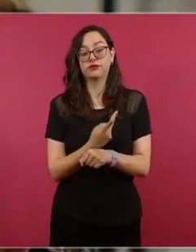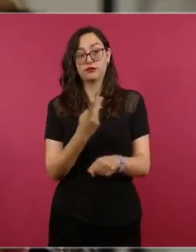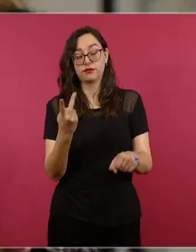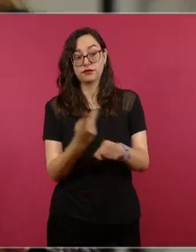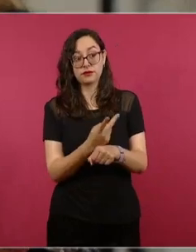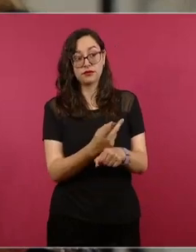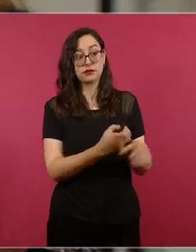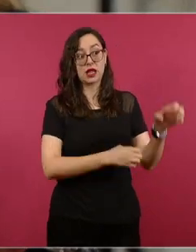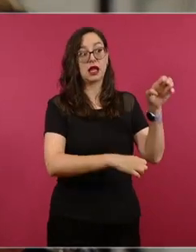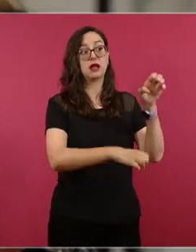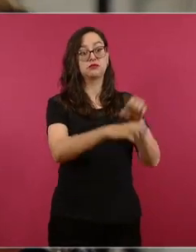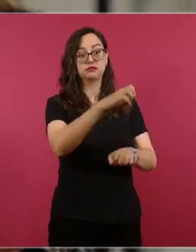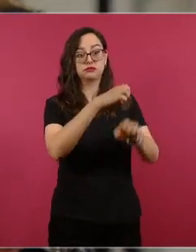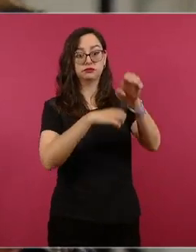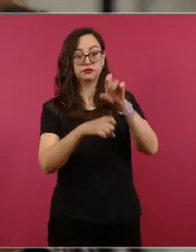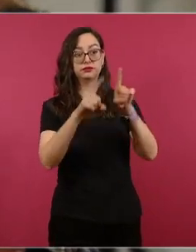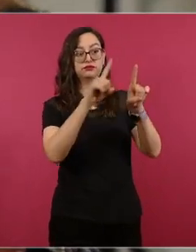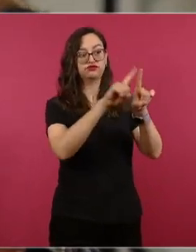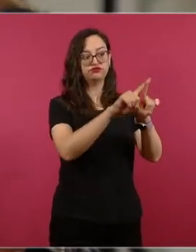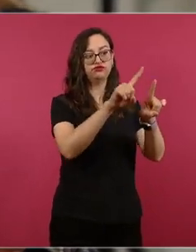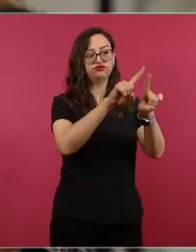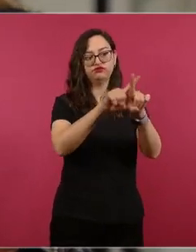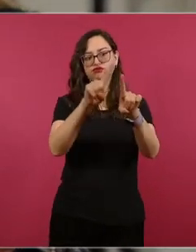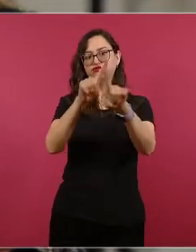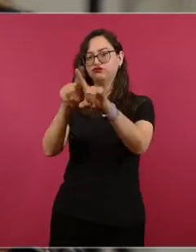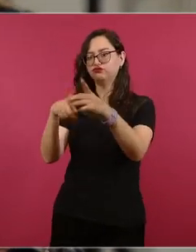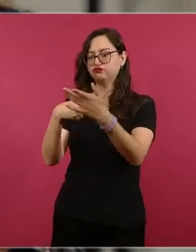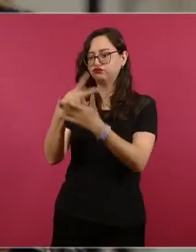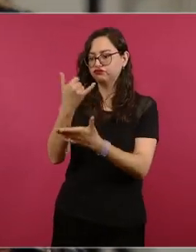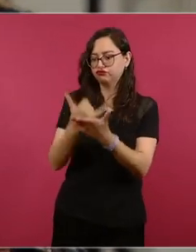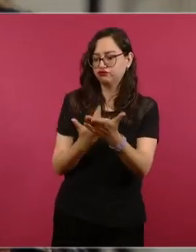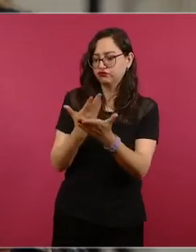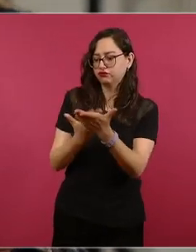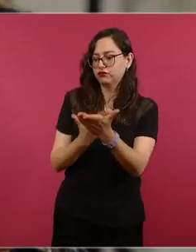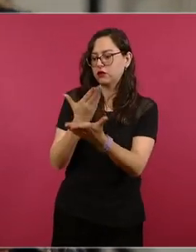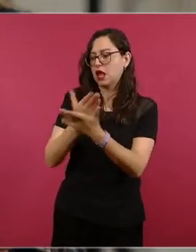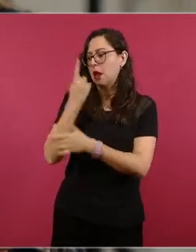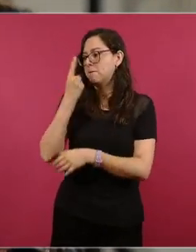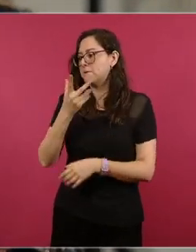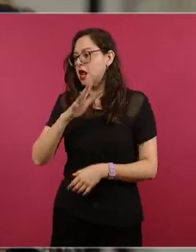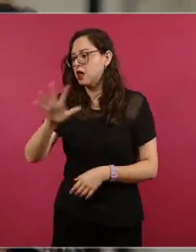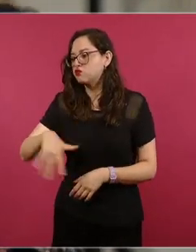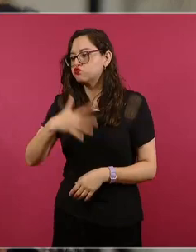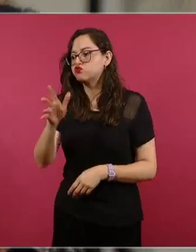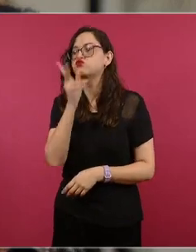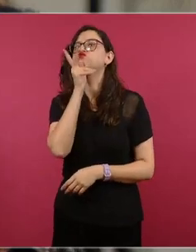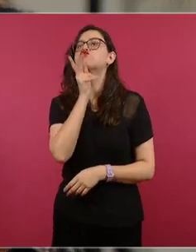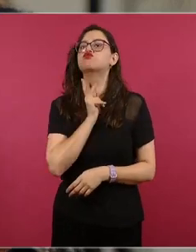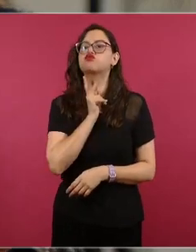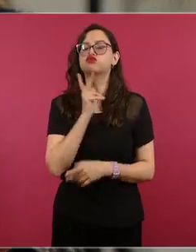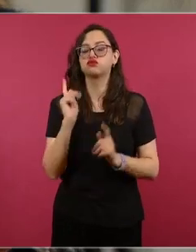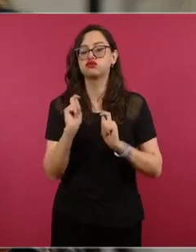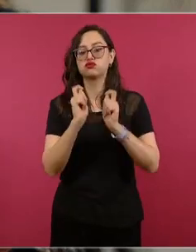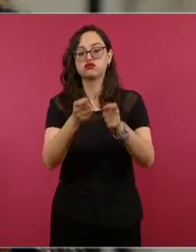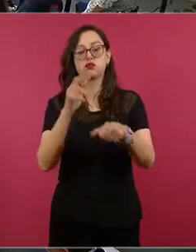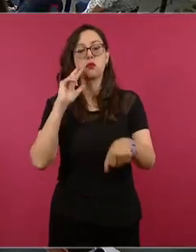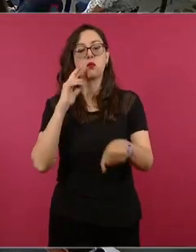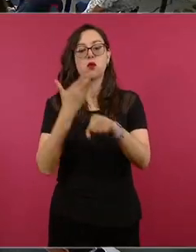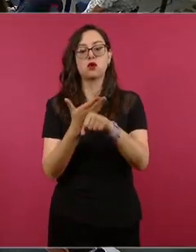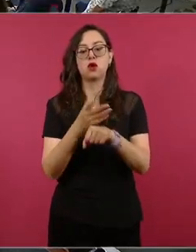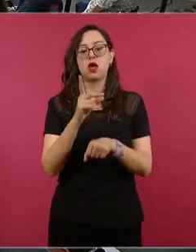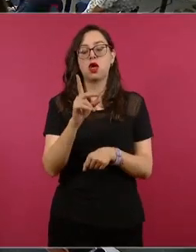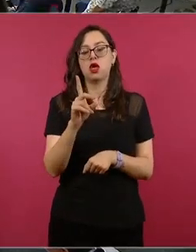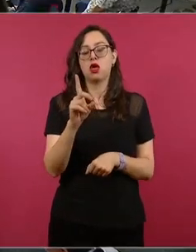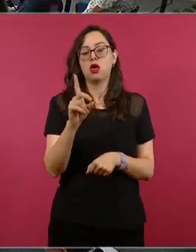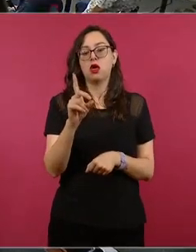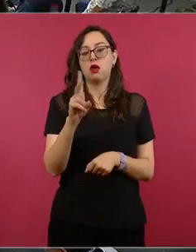deshonestas, principalmente en la subdirección de proyectos de exploración estratégica de Pemex a cargo del doctor Víctor Gerardo Vallejo